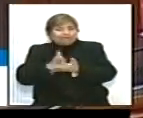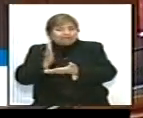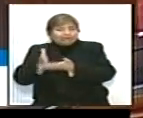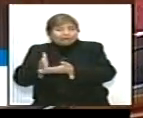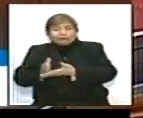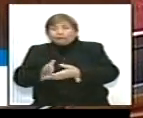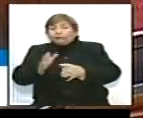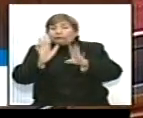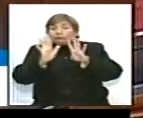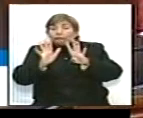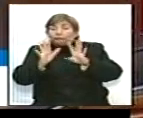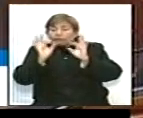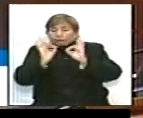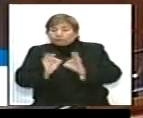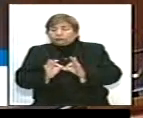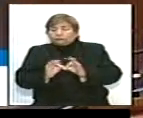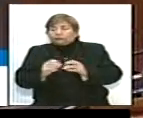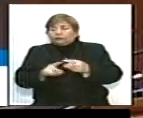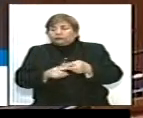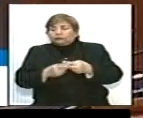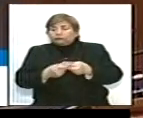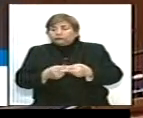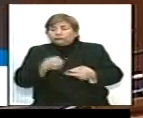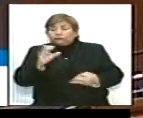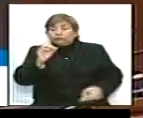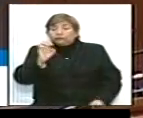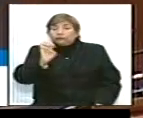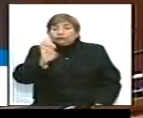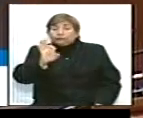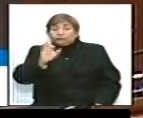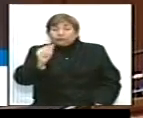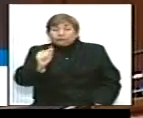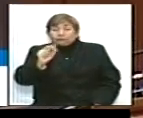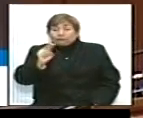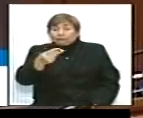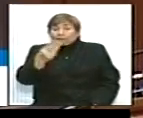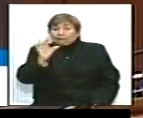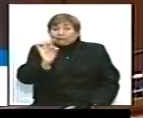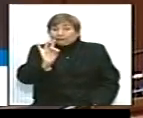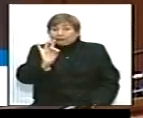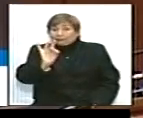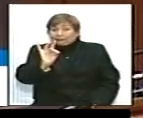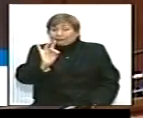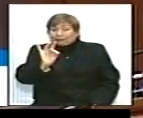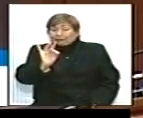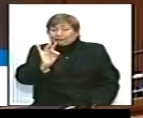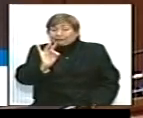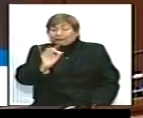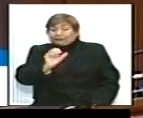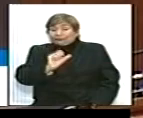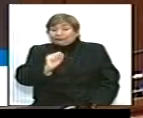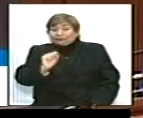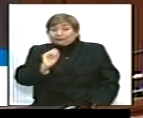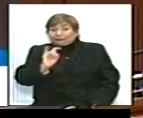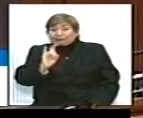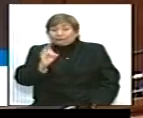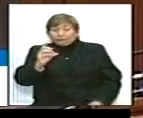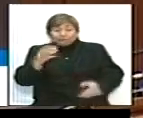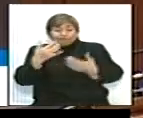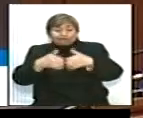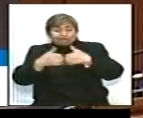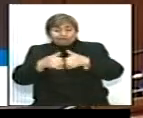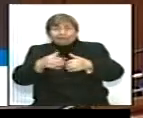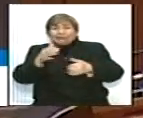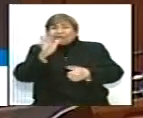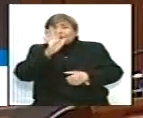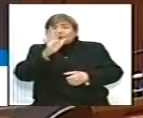ellas confirmadas. Desde la creación de OEFA en 2008, la empresa Sauder, 5 procesos